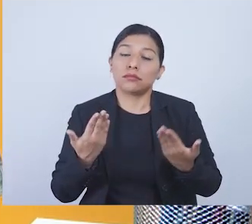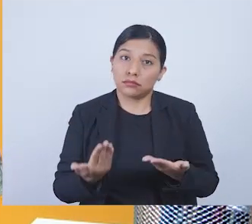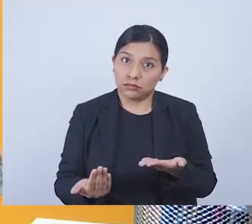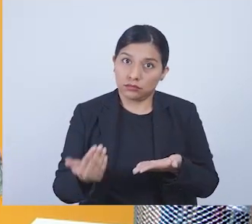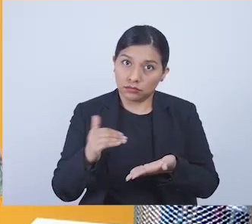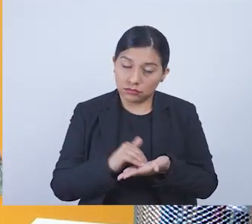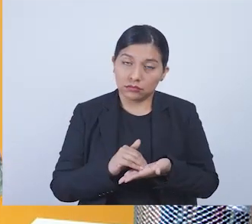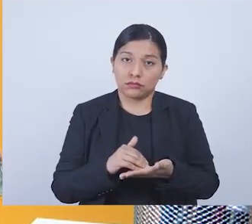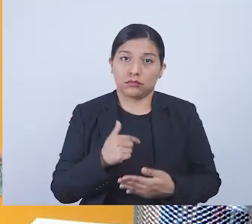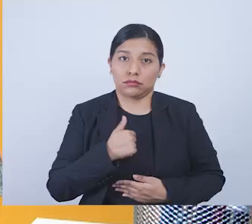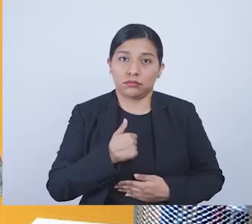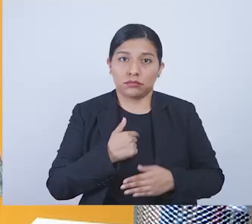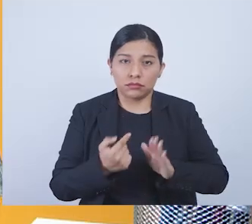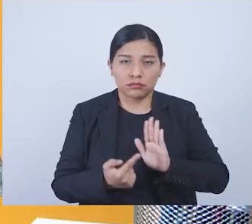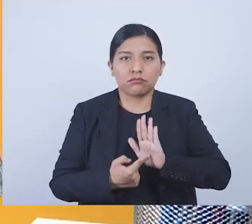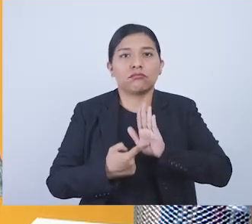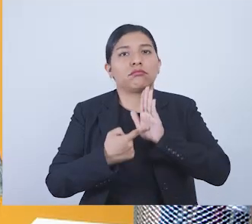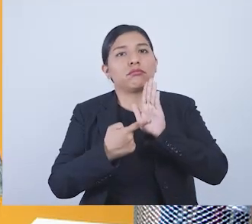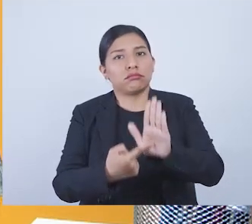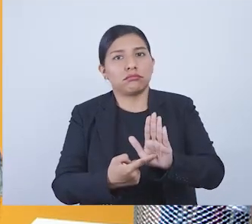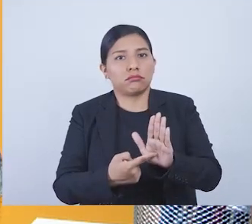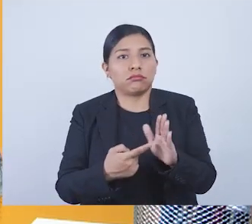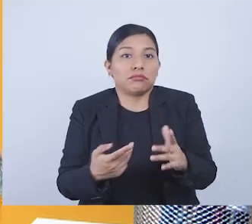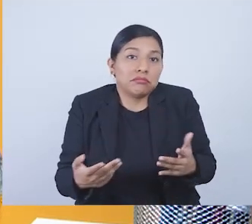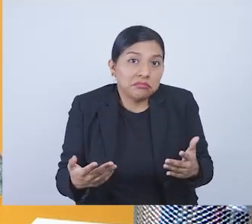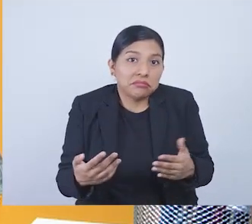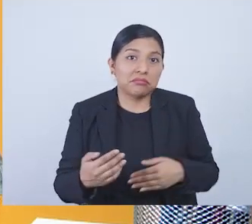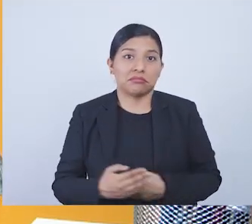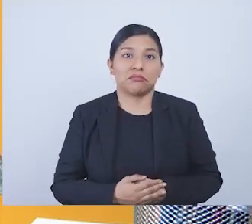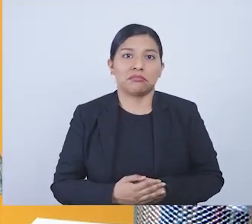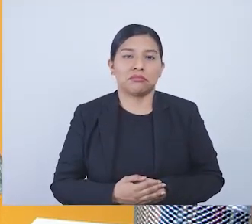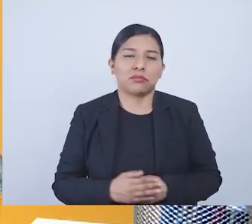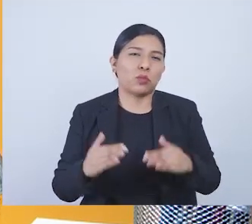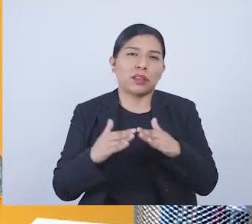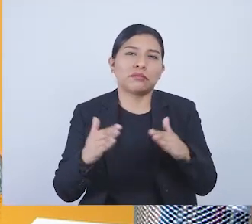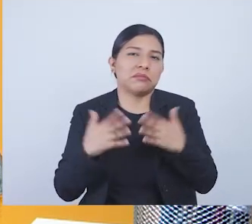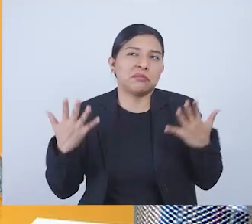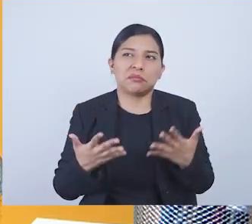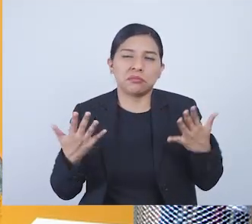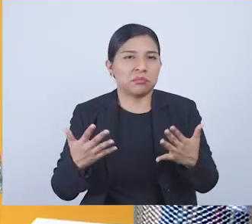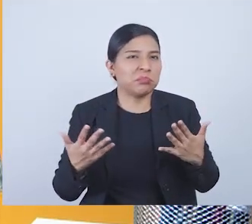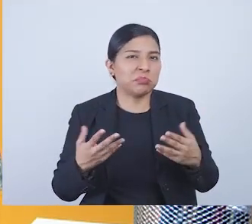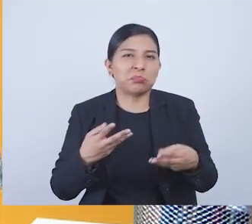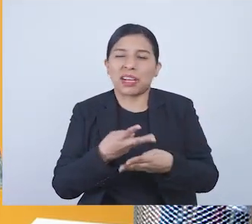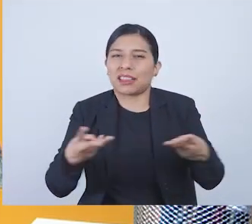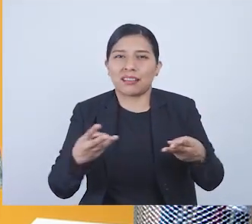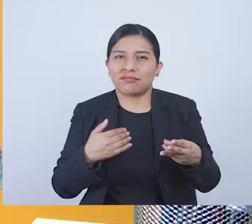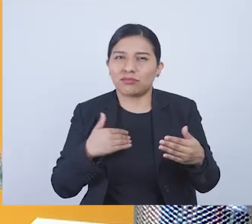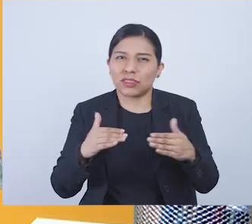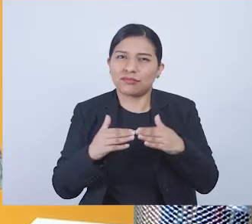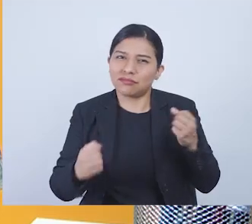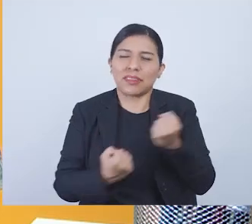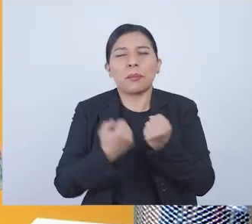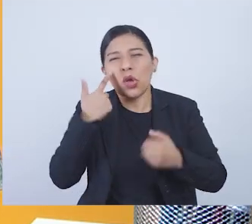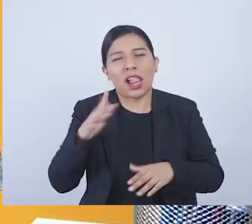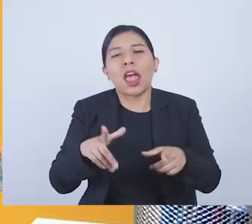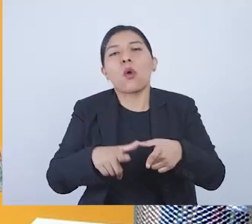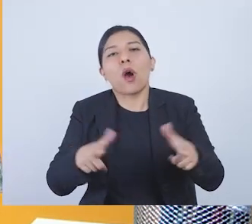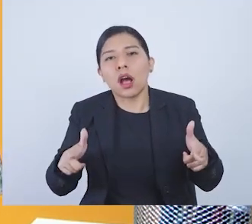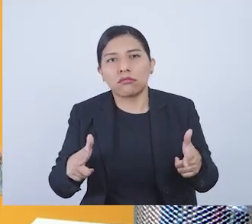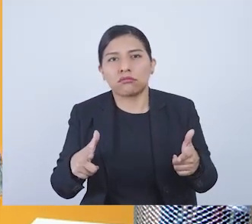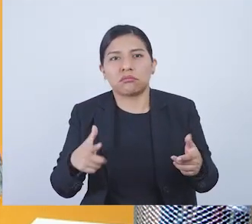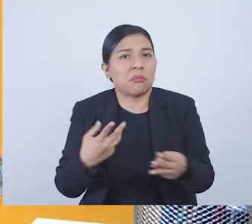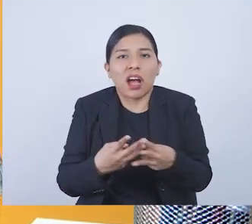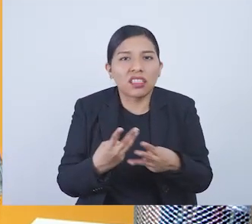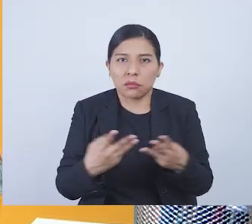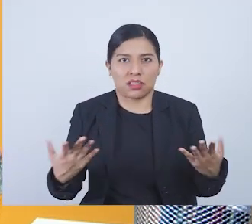replantearla como llevando una cuestión de un parangón con las otras asignaturas. Lenguaje puede ser una,